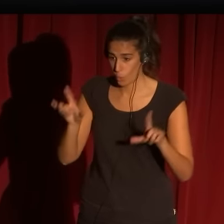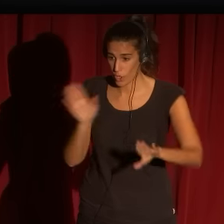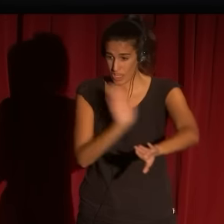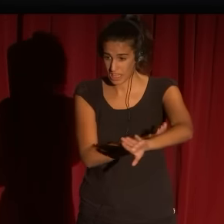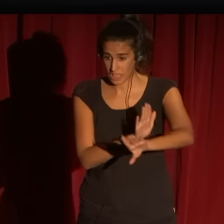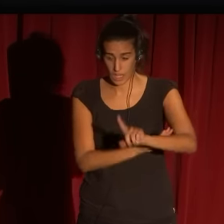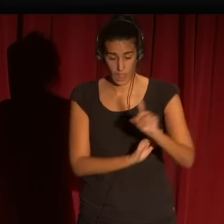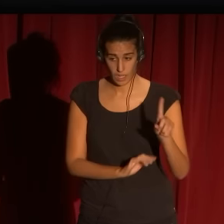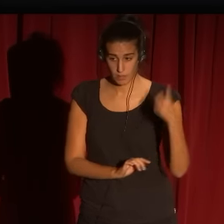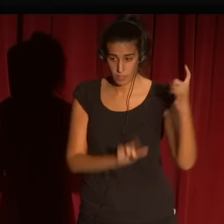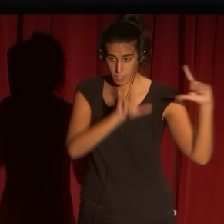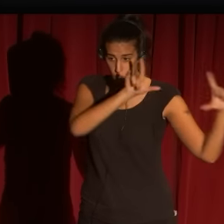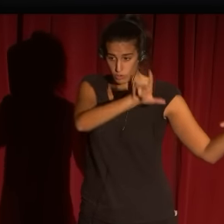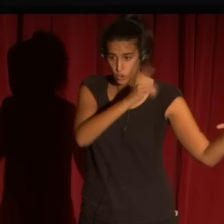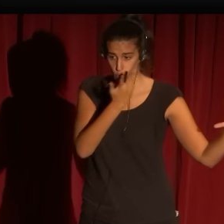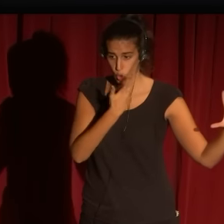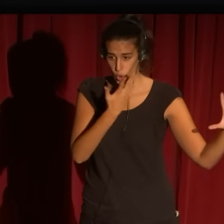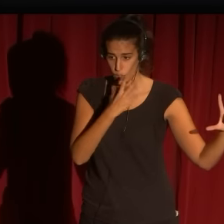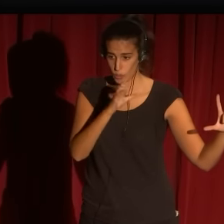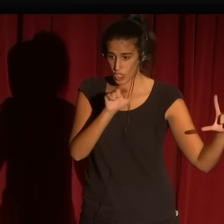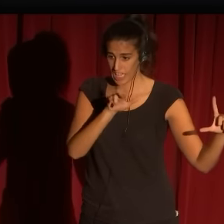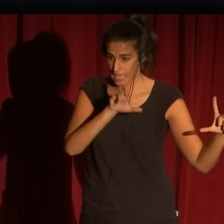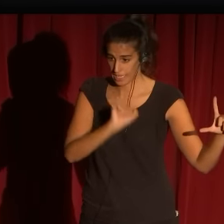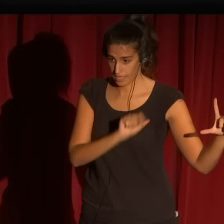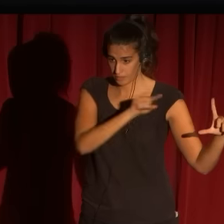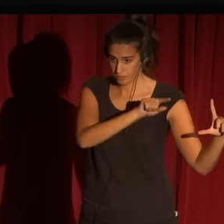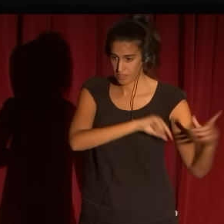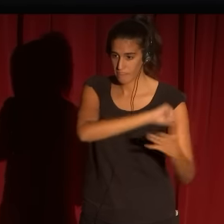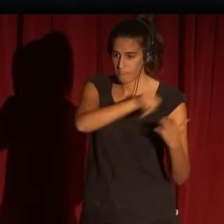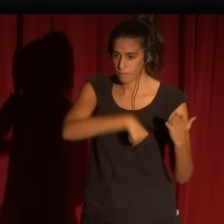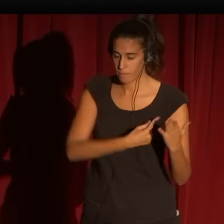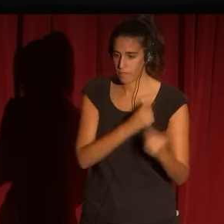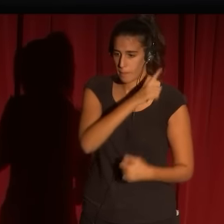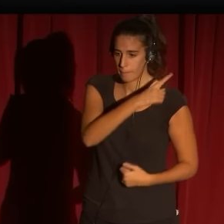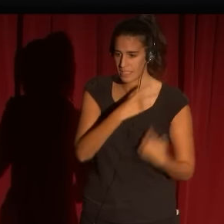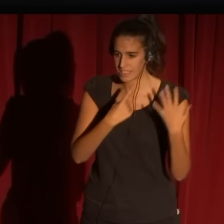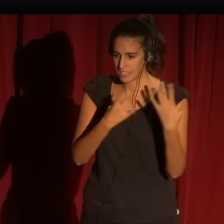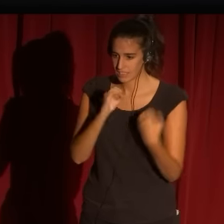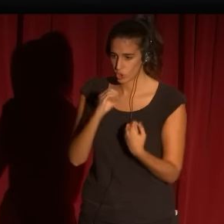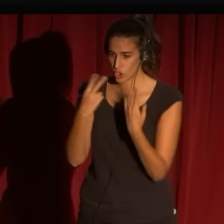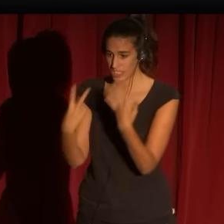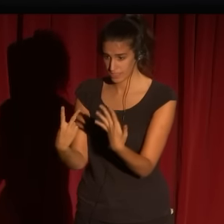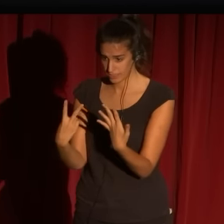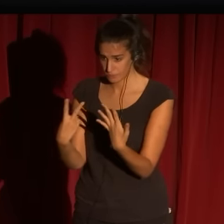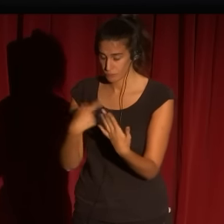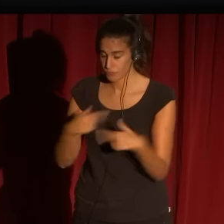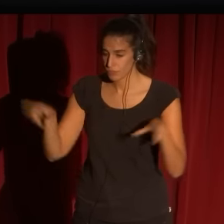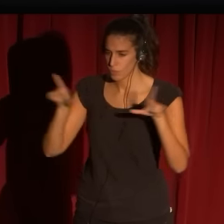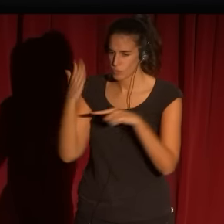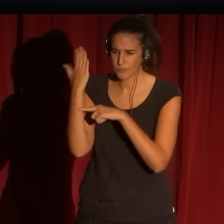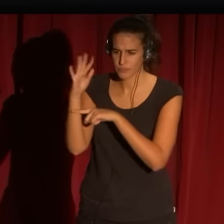pantalla es el primero que conocemos de Clara paters está firmado en 1607 es un cuadro que